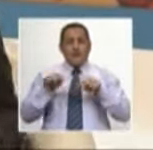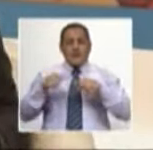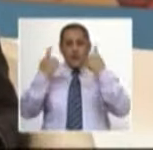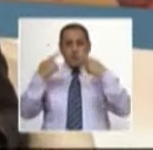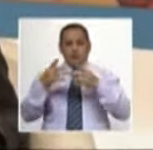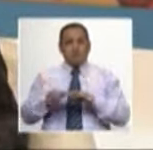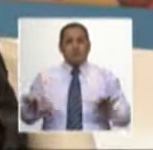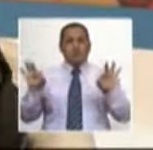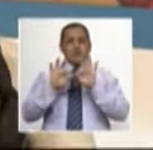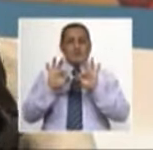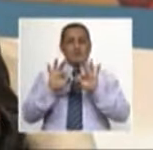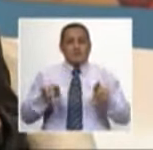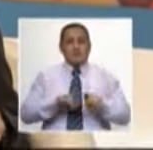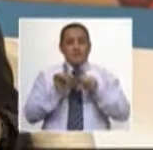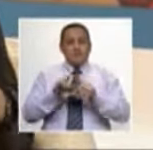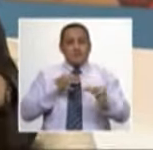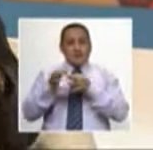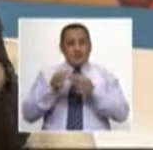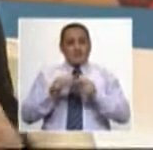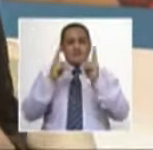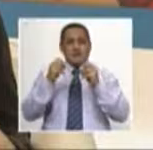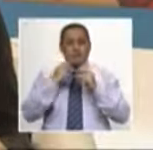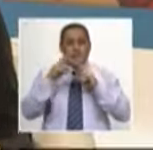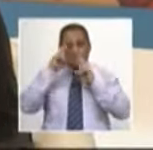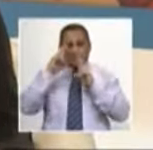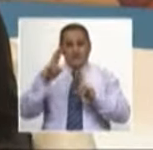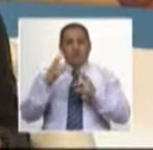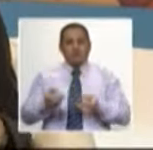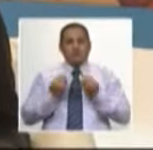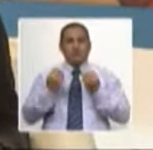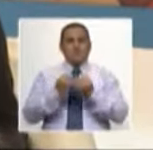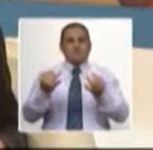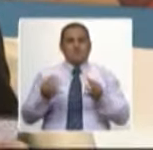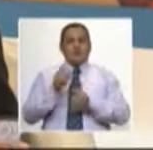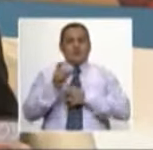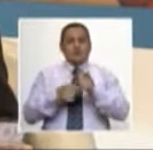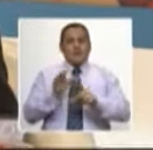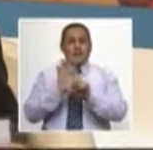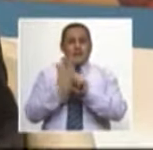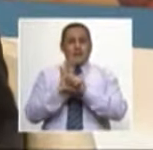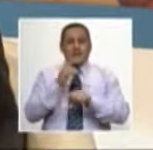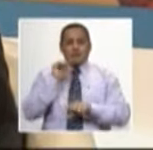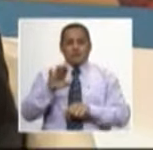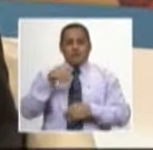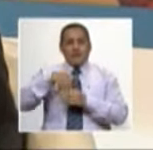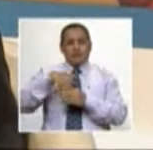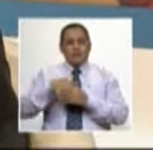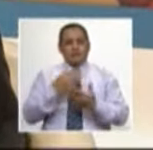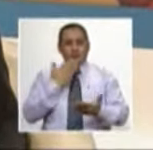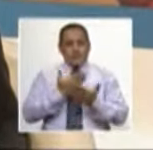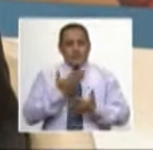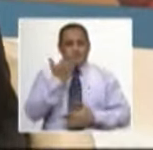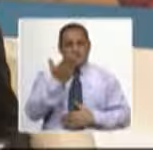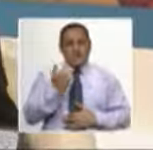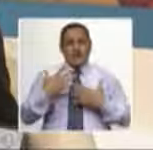decisiones importantísimas y que deben ser pues respetadas por todos, y para ello pues la legitimidad en su elección. Muchísimas gracias